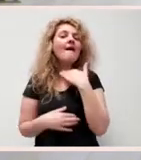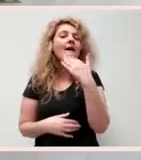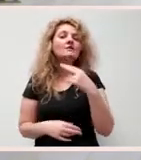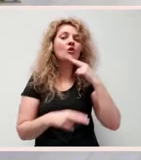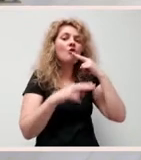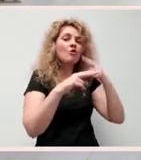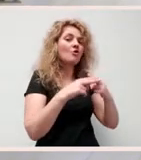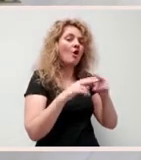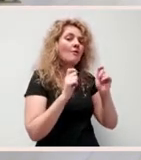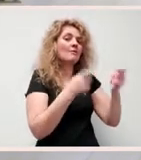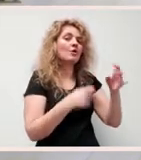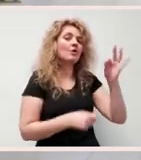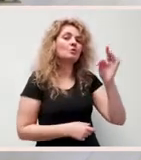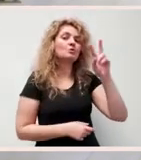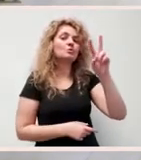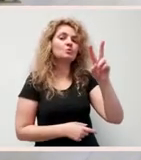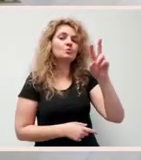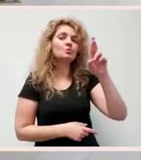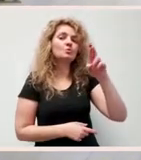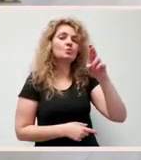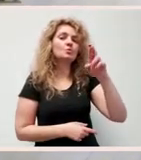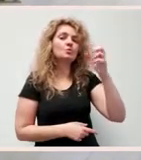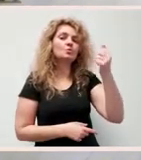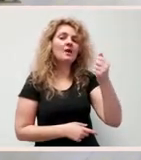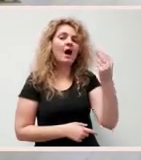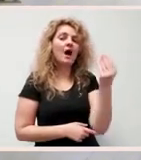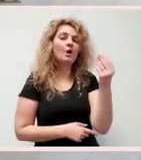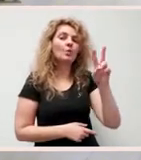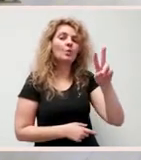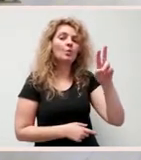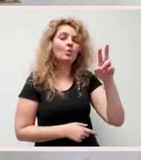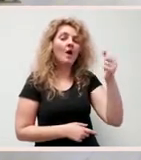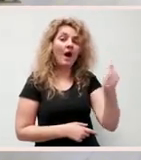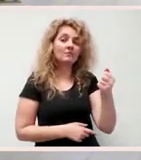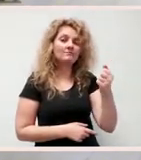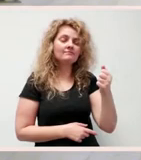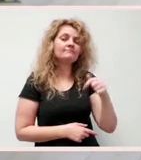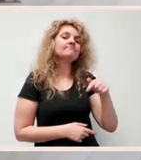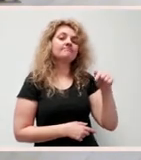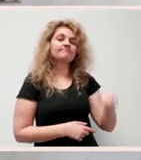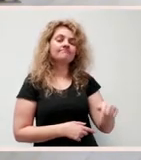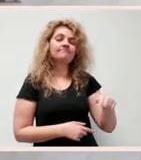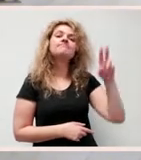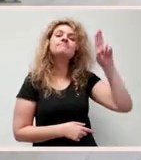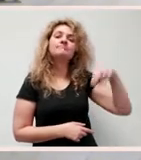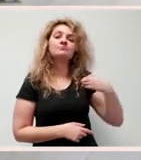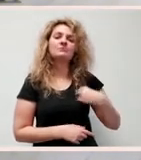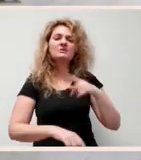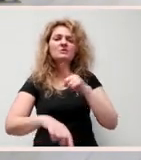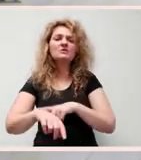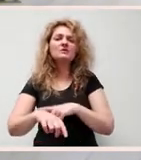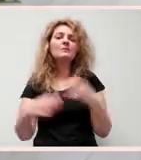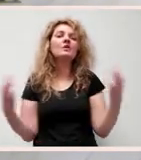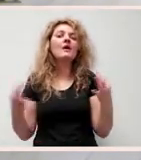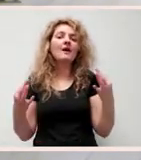según os distintos manuscritos que chegaron a nós, e, ao mesmo tempo, que se construiu unha ponte para salvar o